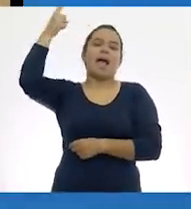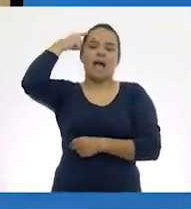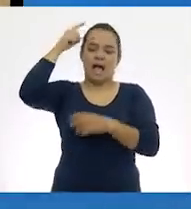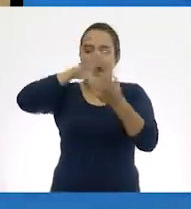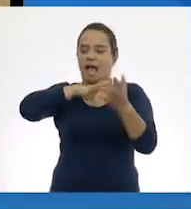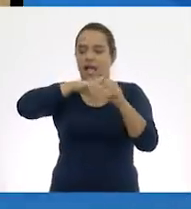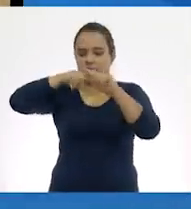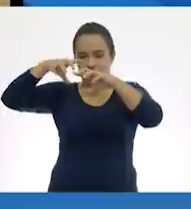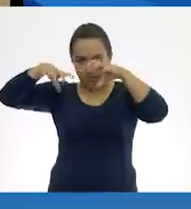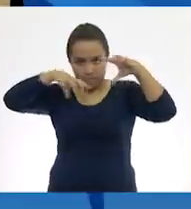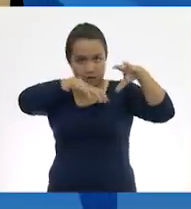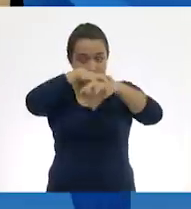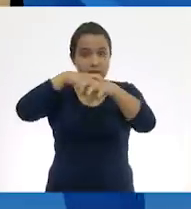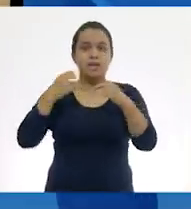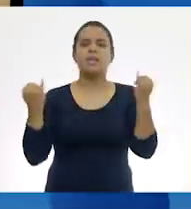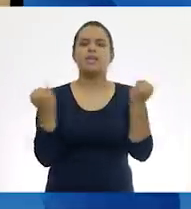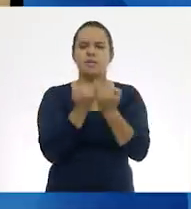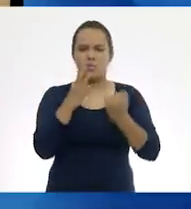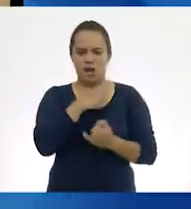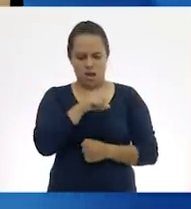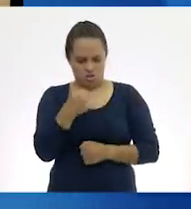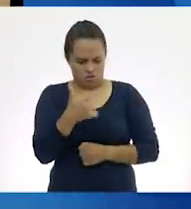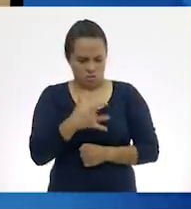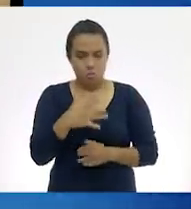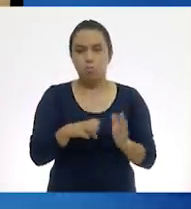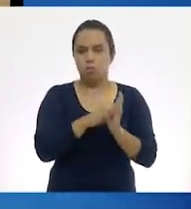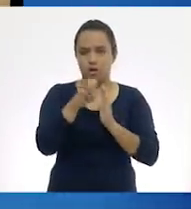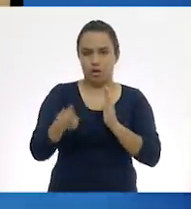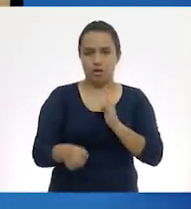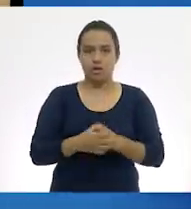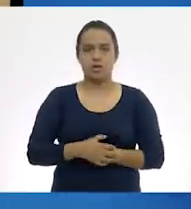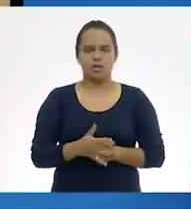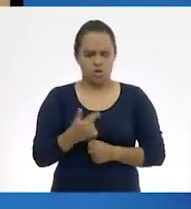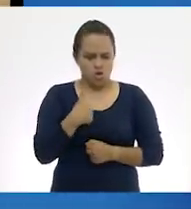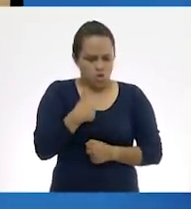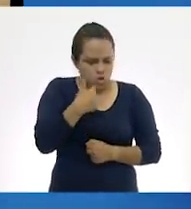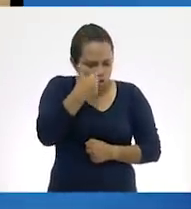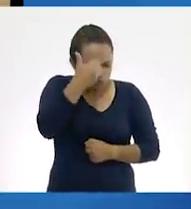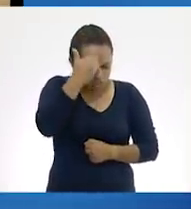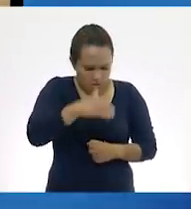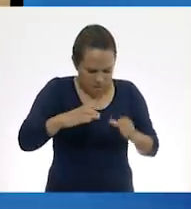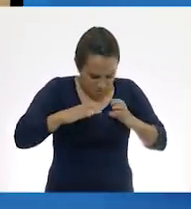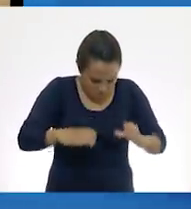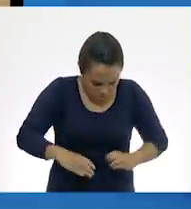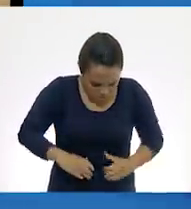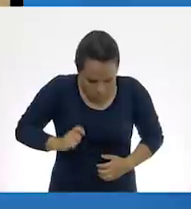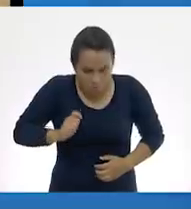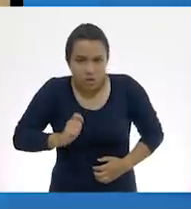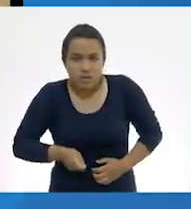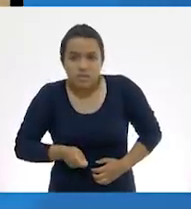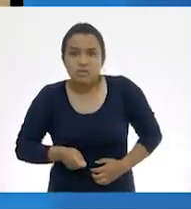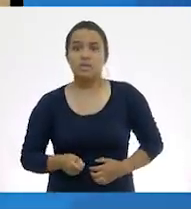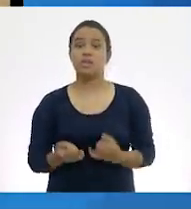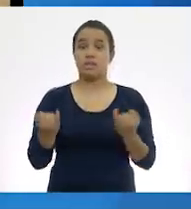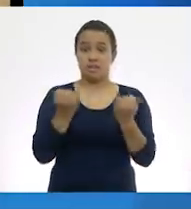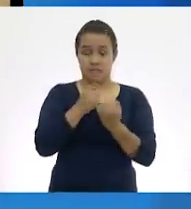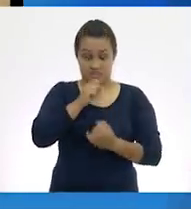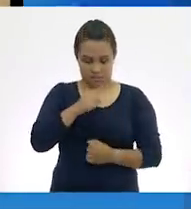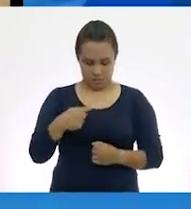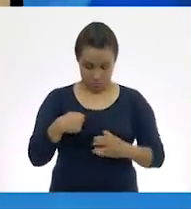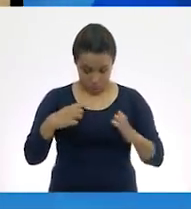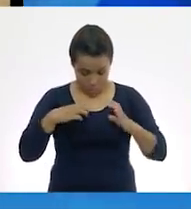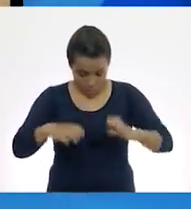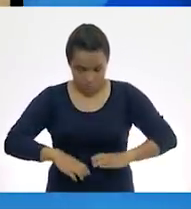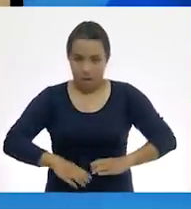el mundo, además de los que ya conocemos. Por ejemplo, el sentido de saber dónde está tu cuerpo. Y también saber que ese cuerpo que tú